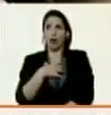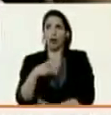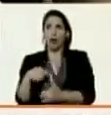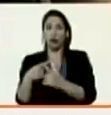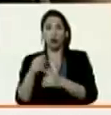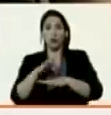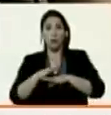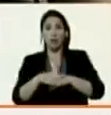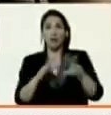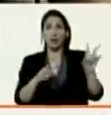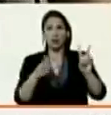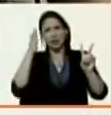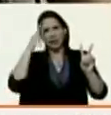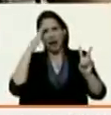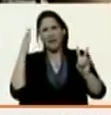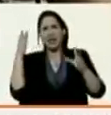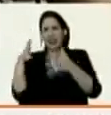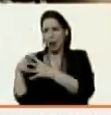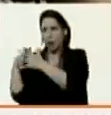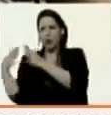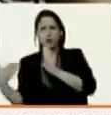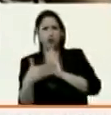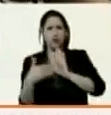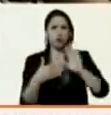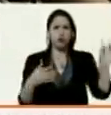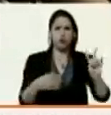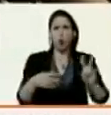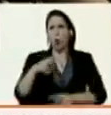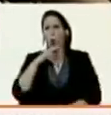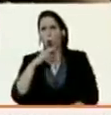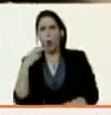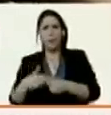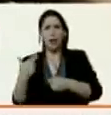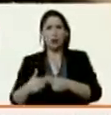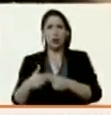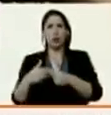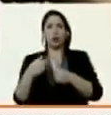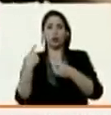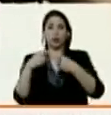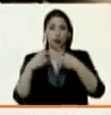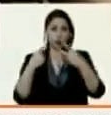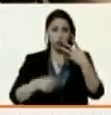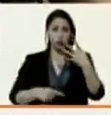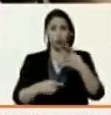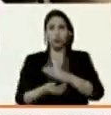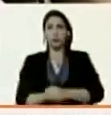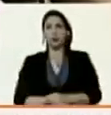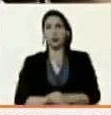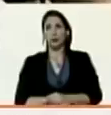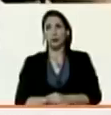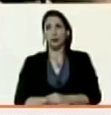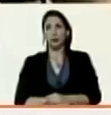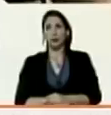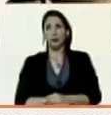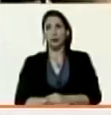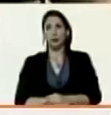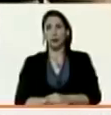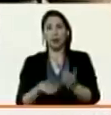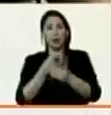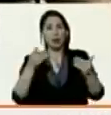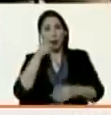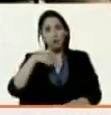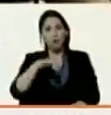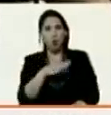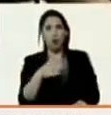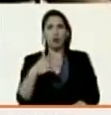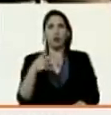venezuela saben que eeuu está atacando venezuela por su oro por su petróleo por su importante por su gas pero sobre todo por la dignidad de un pueblo